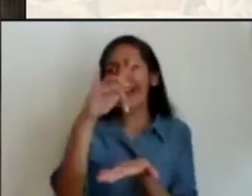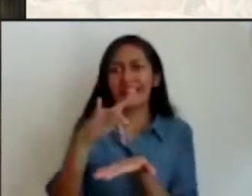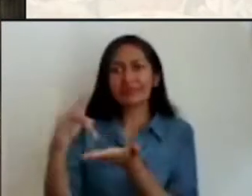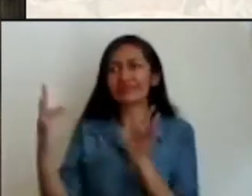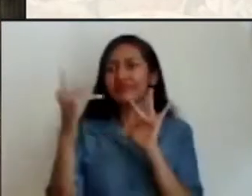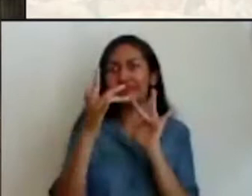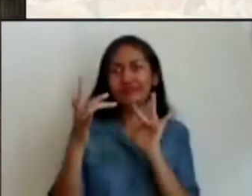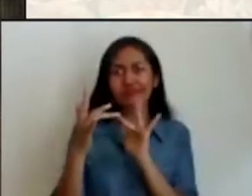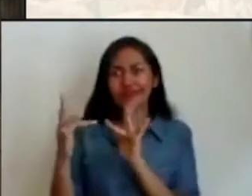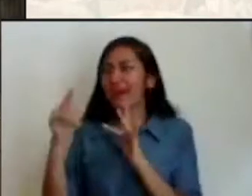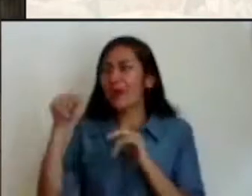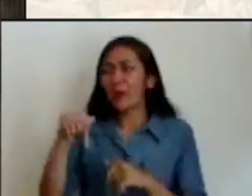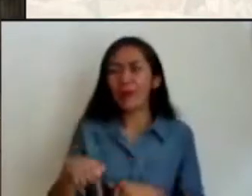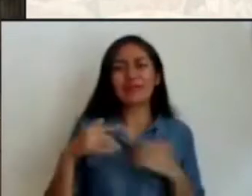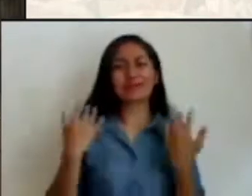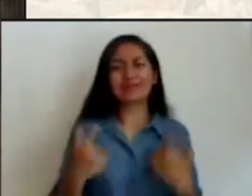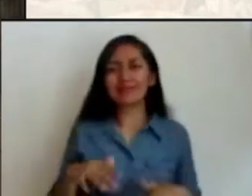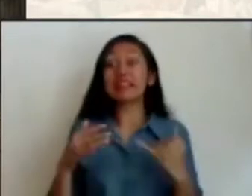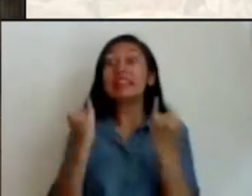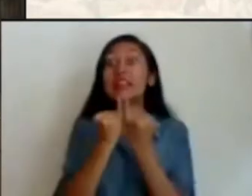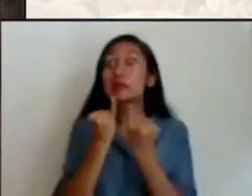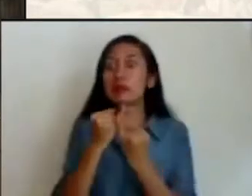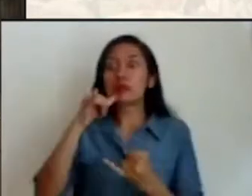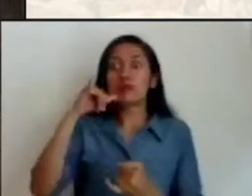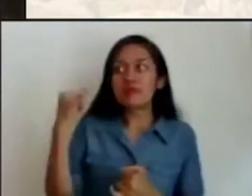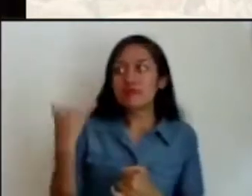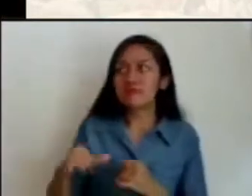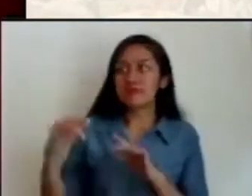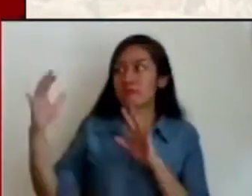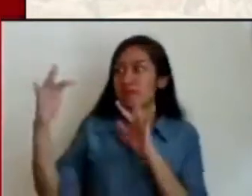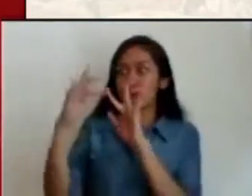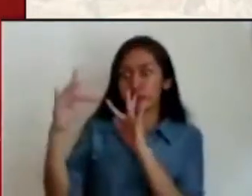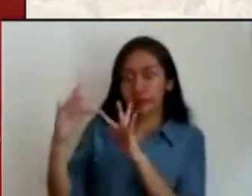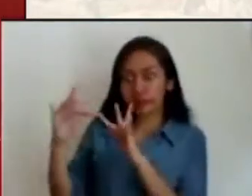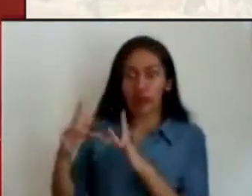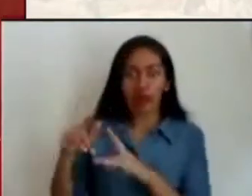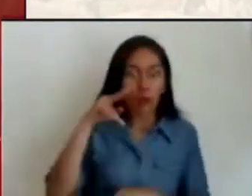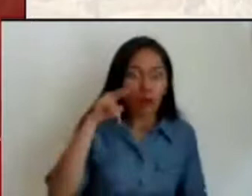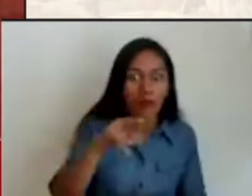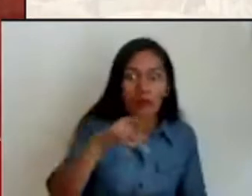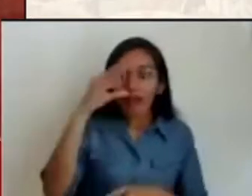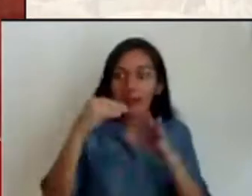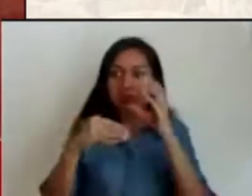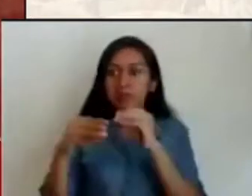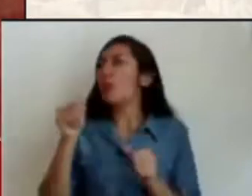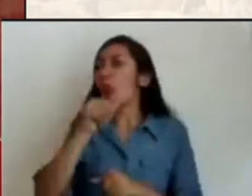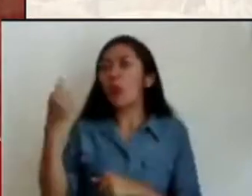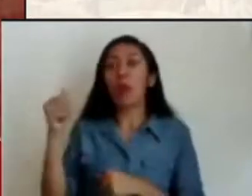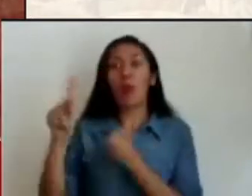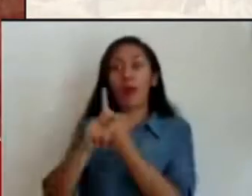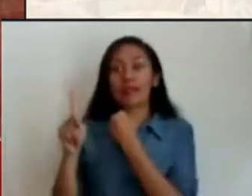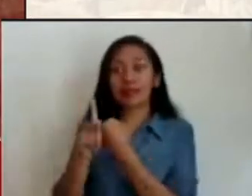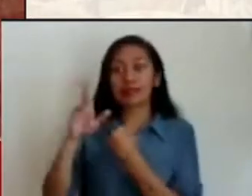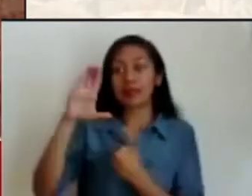especiales ahora a la audiencia italiana, audiencia de Colombia que han estado con nosotros. Si me permiten, voy a agradecer